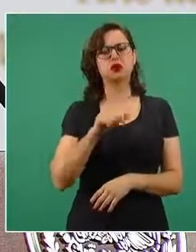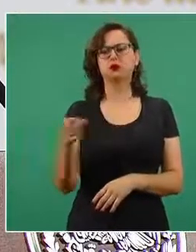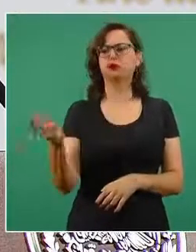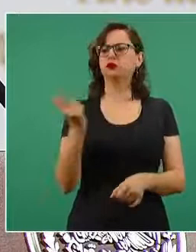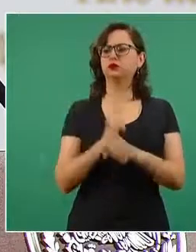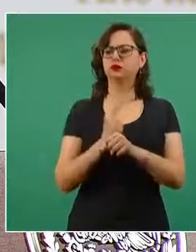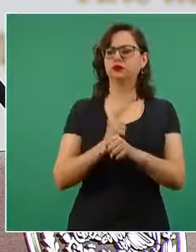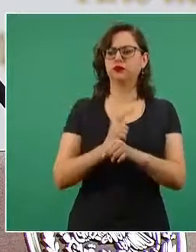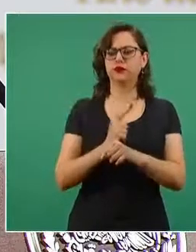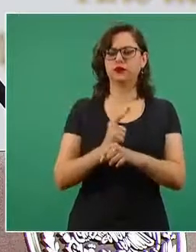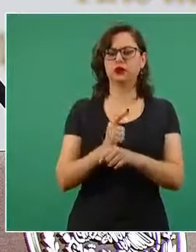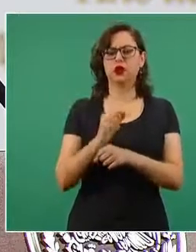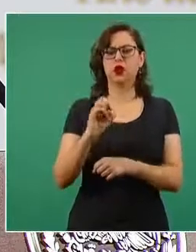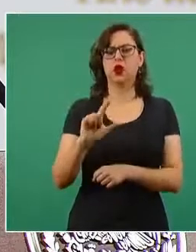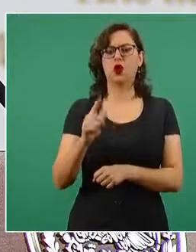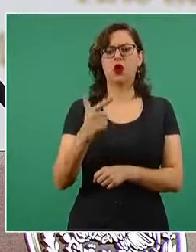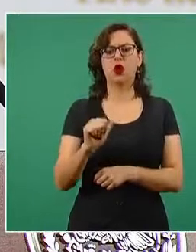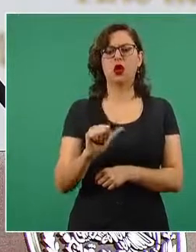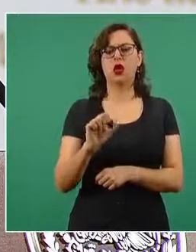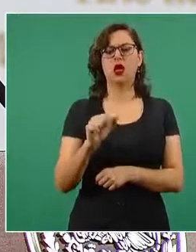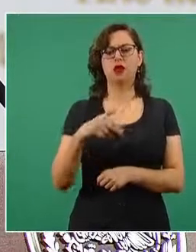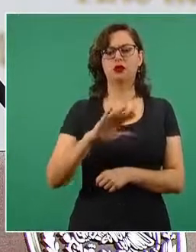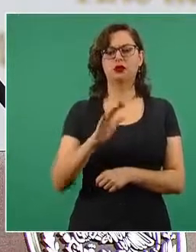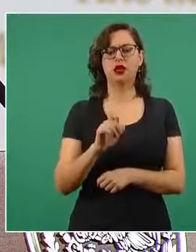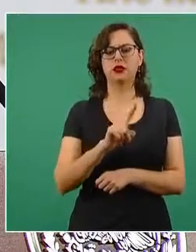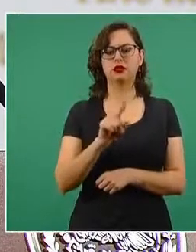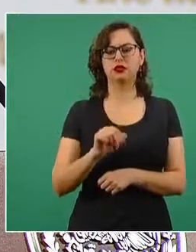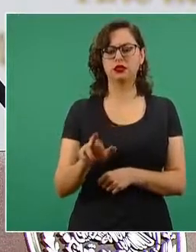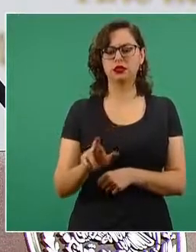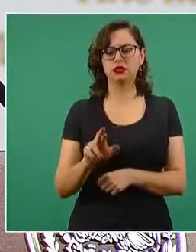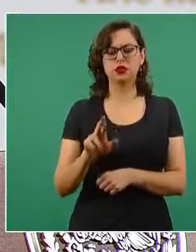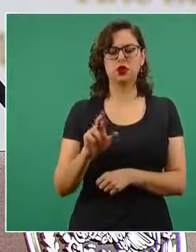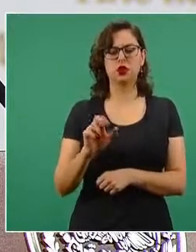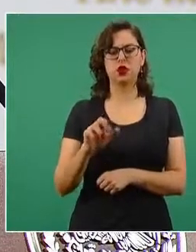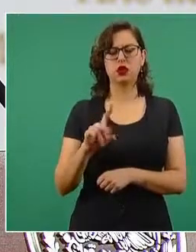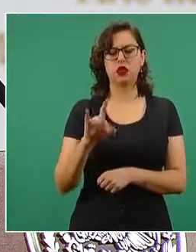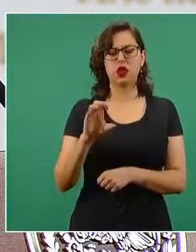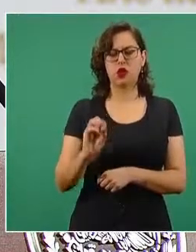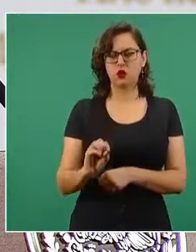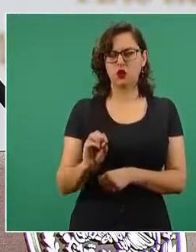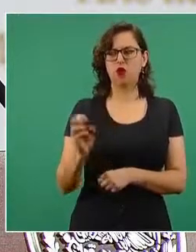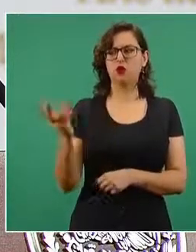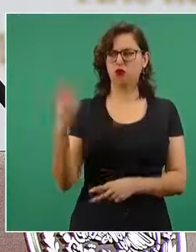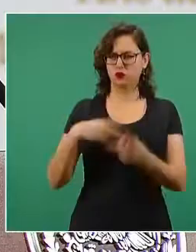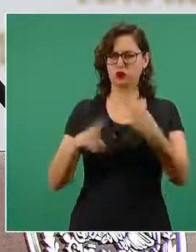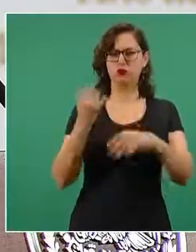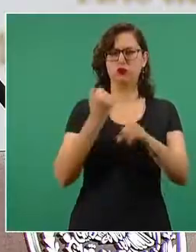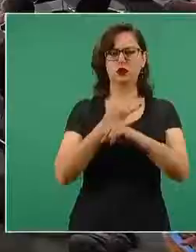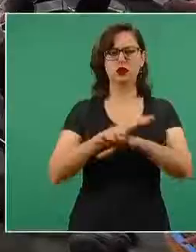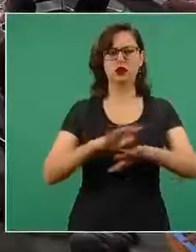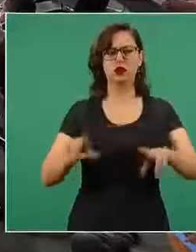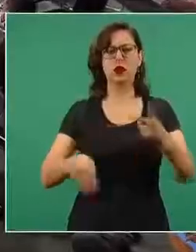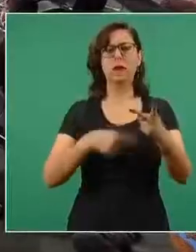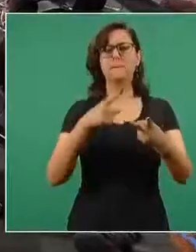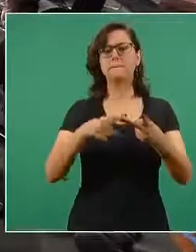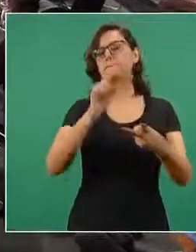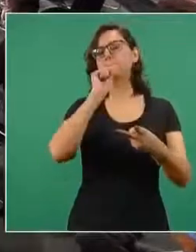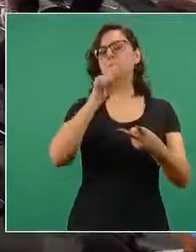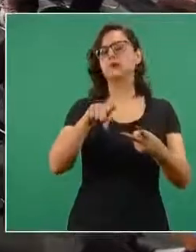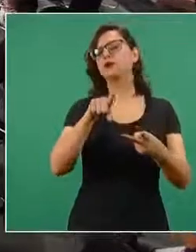Cordero, que nos informe, que venga también a informar la secretaria del Medio